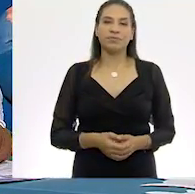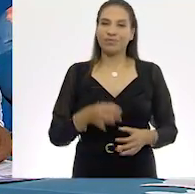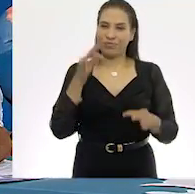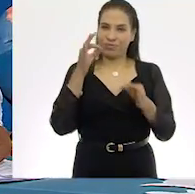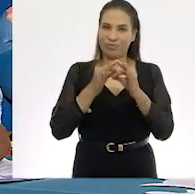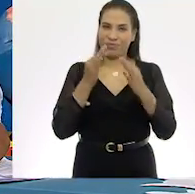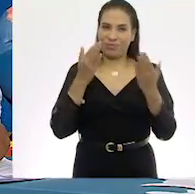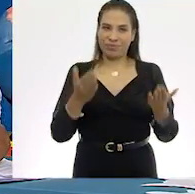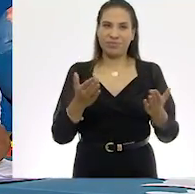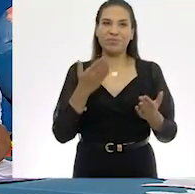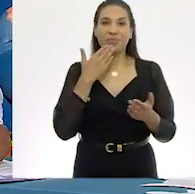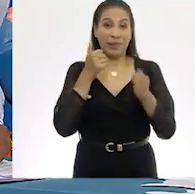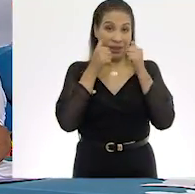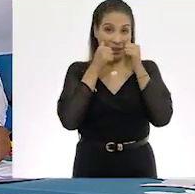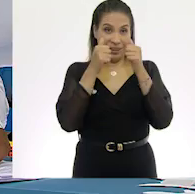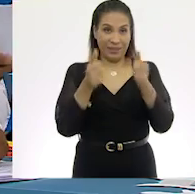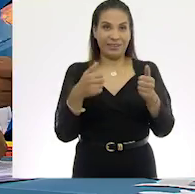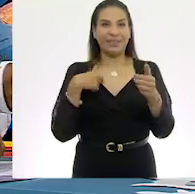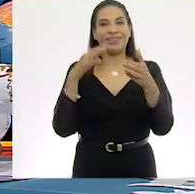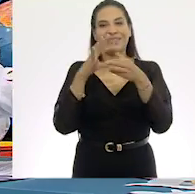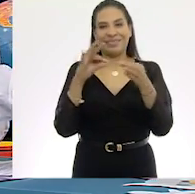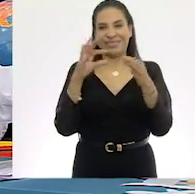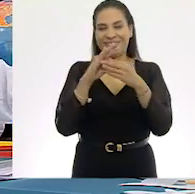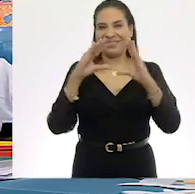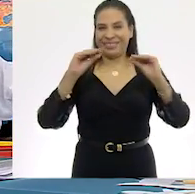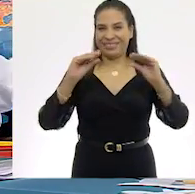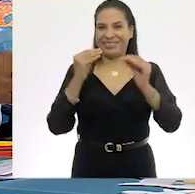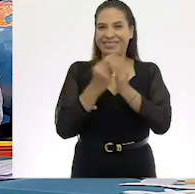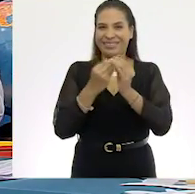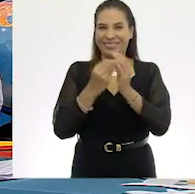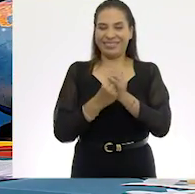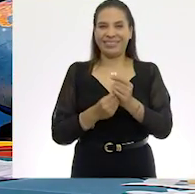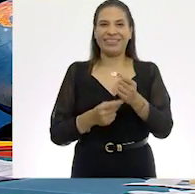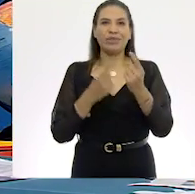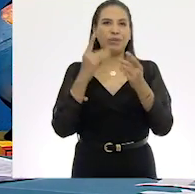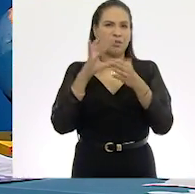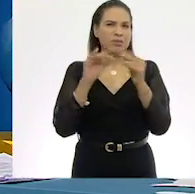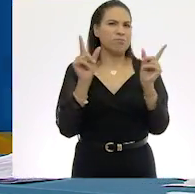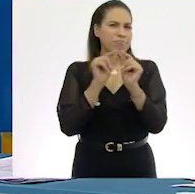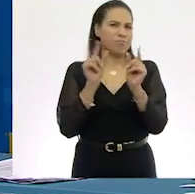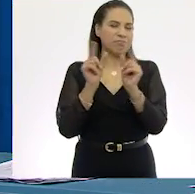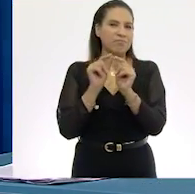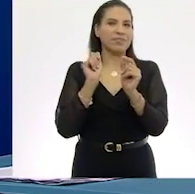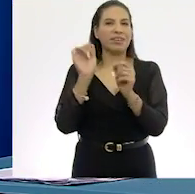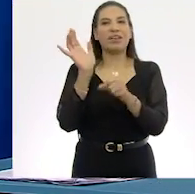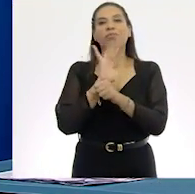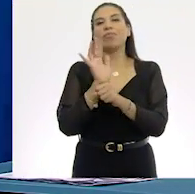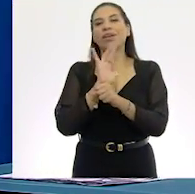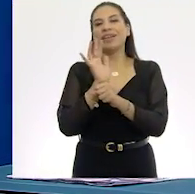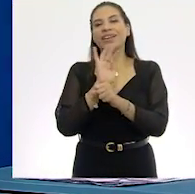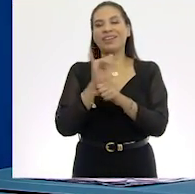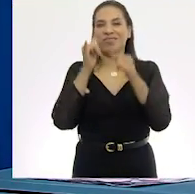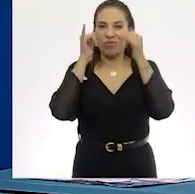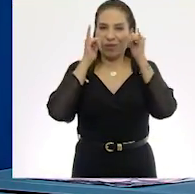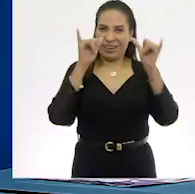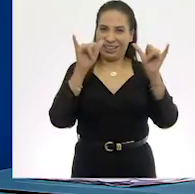Perfecto. Estuviste muy atento a la clase. Sí. Hiciste un buen resumen sobre la película de la